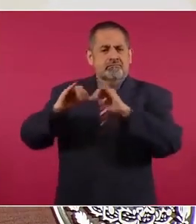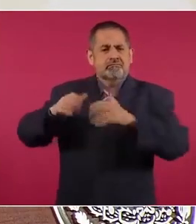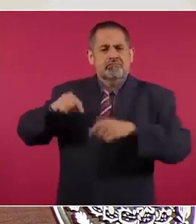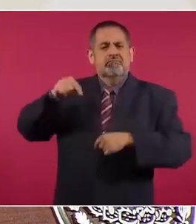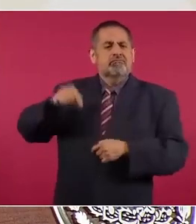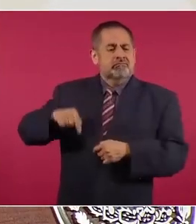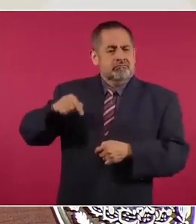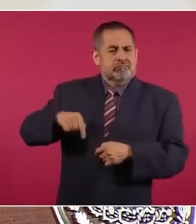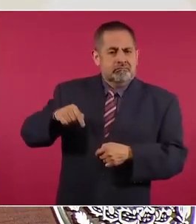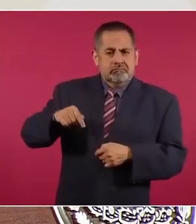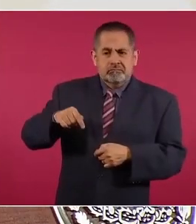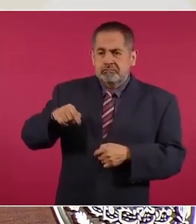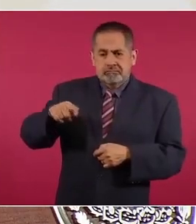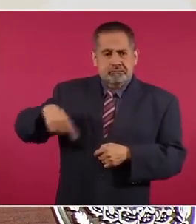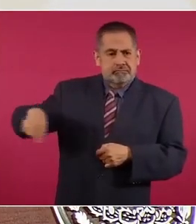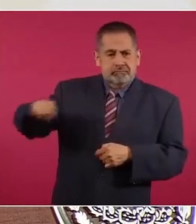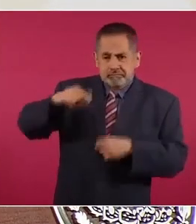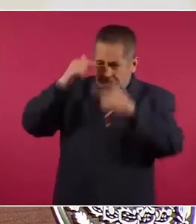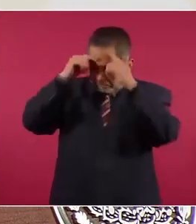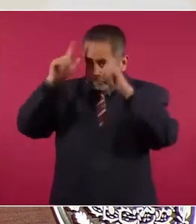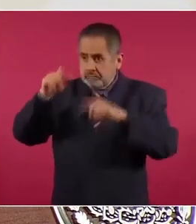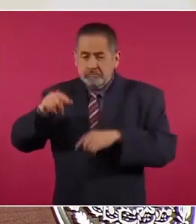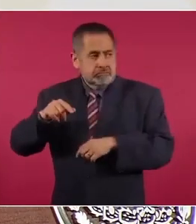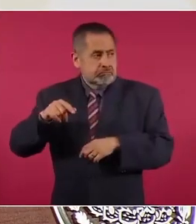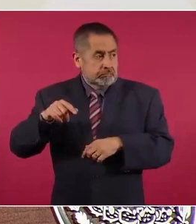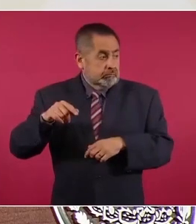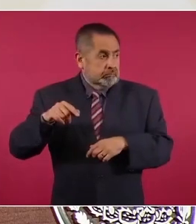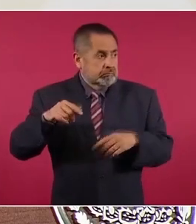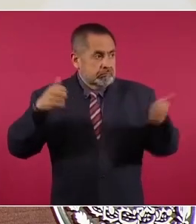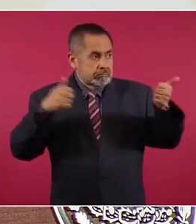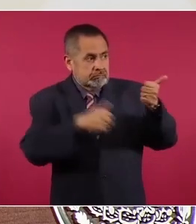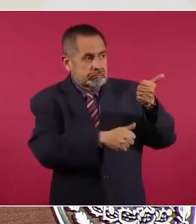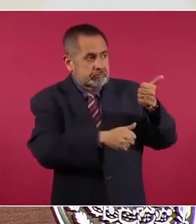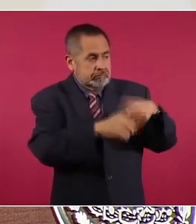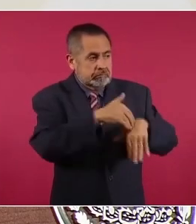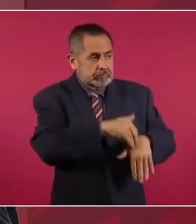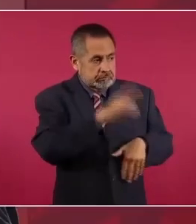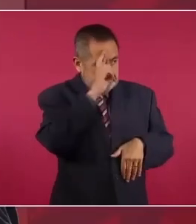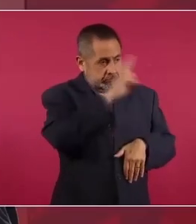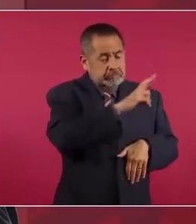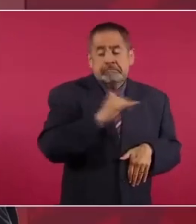que se somete a un medio de información.